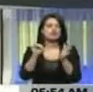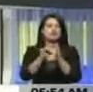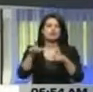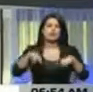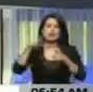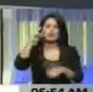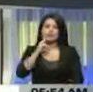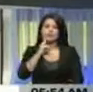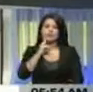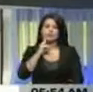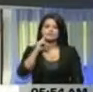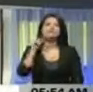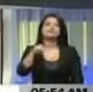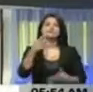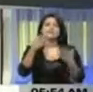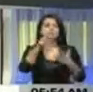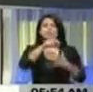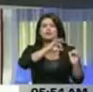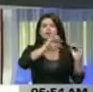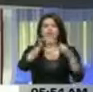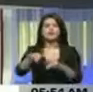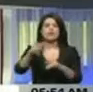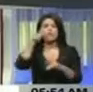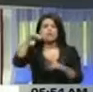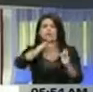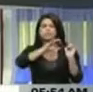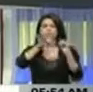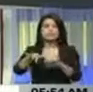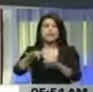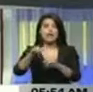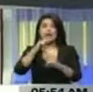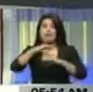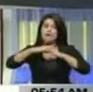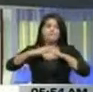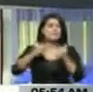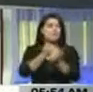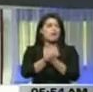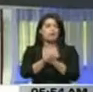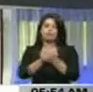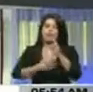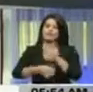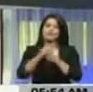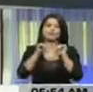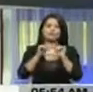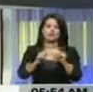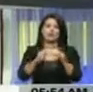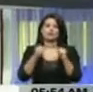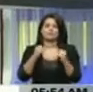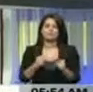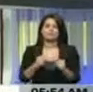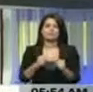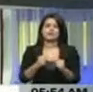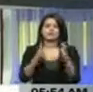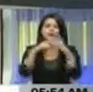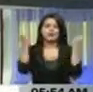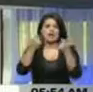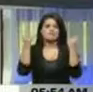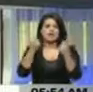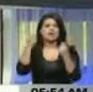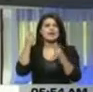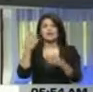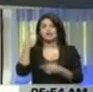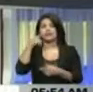Bolívar, con un mar de pueblo, un mar lleno de amor, aún sigue invicto, latente, esa gran campaña, la última